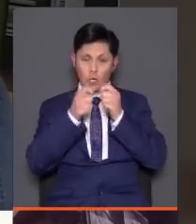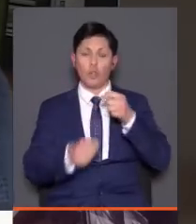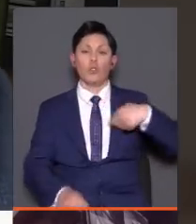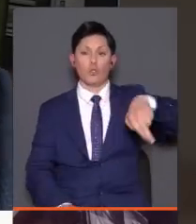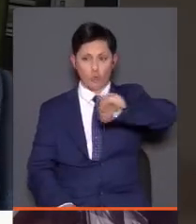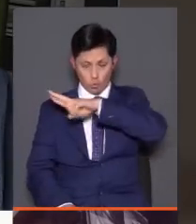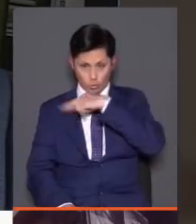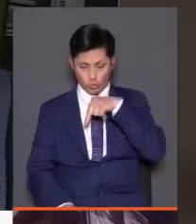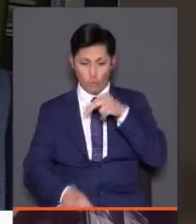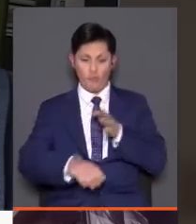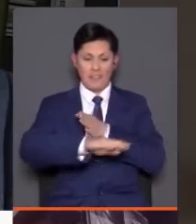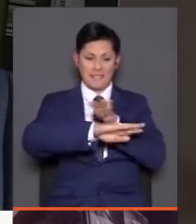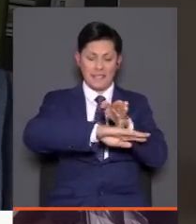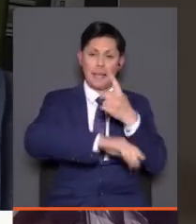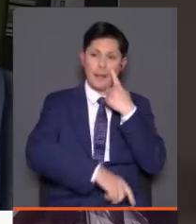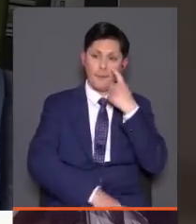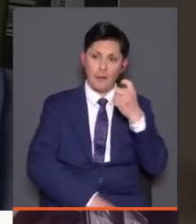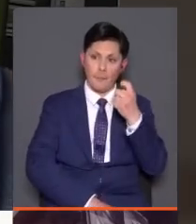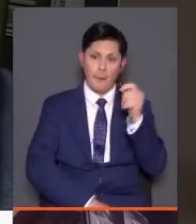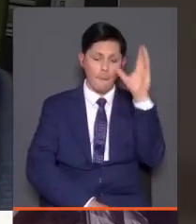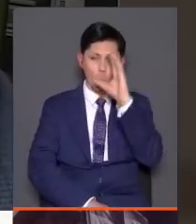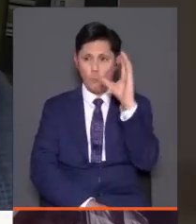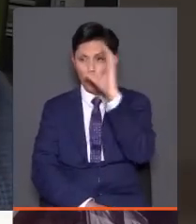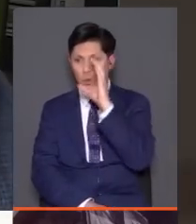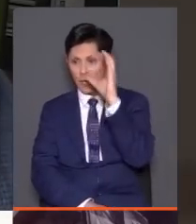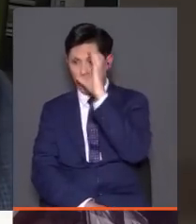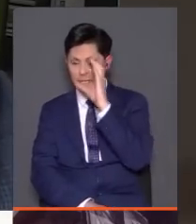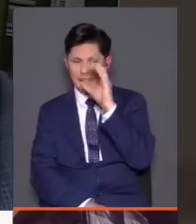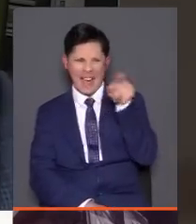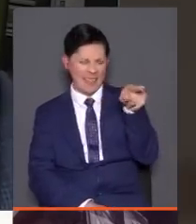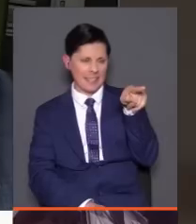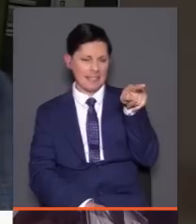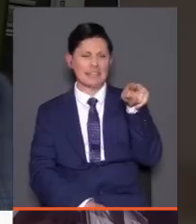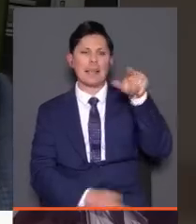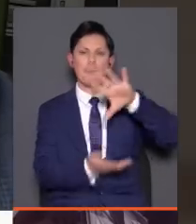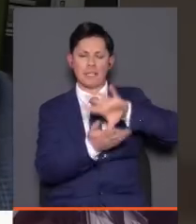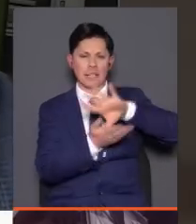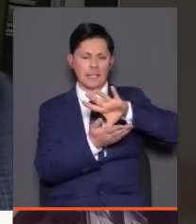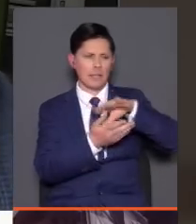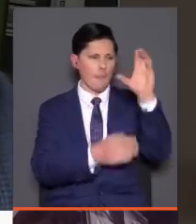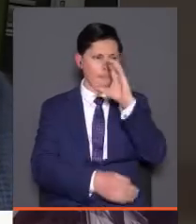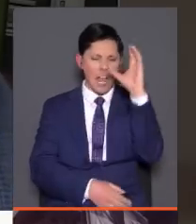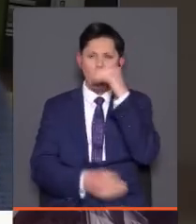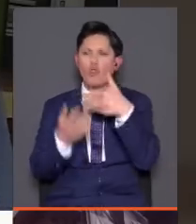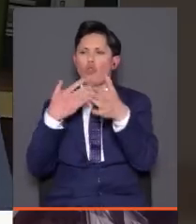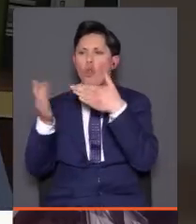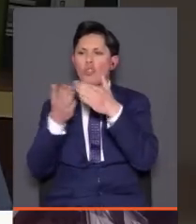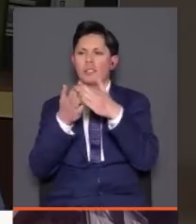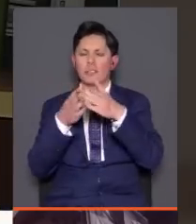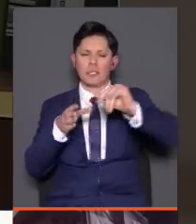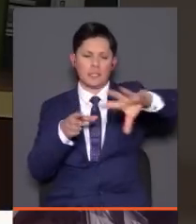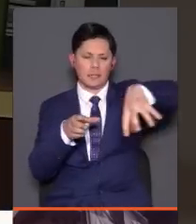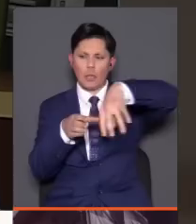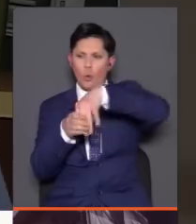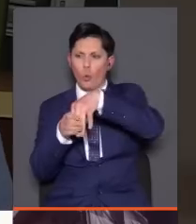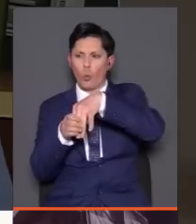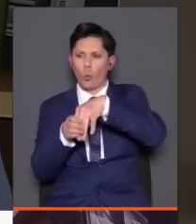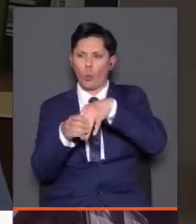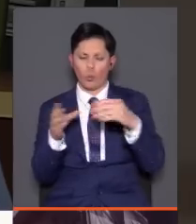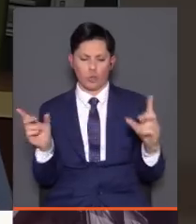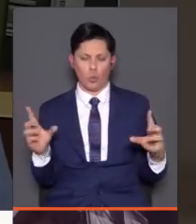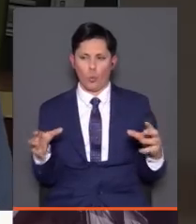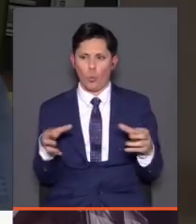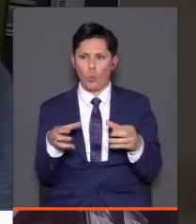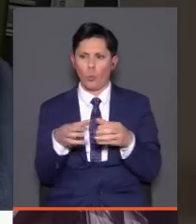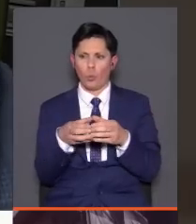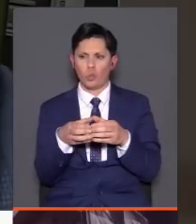para buscar a personas de esa nacionalidad o buscar en lugares donde se junta personas, digamos, vinculadas a